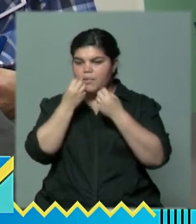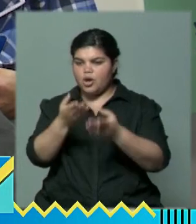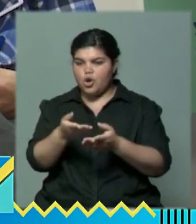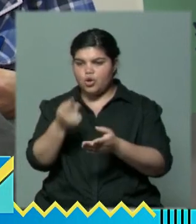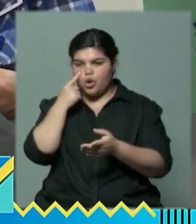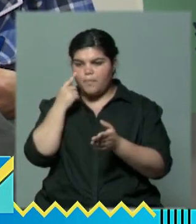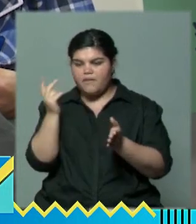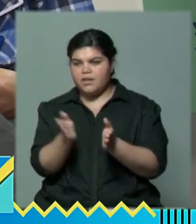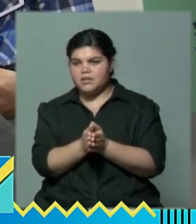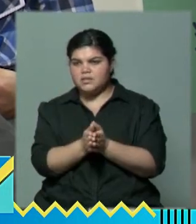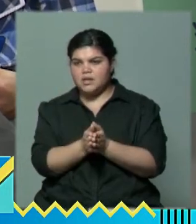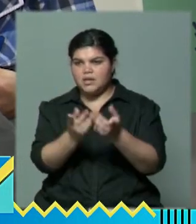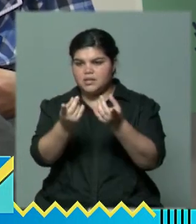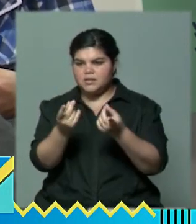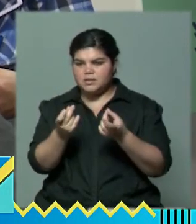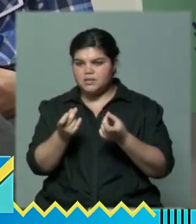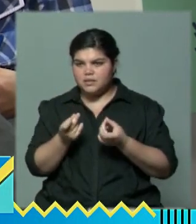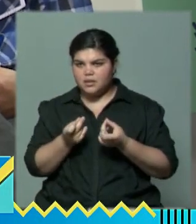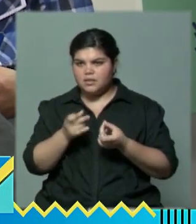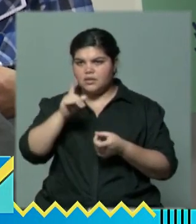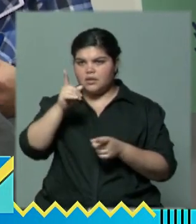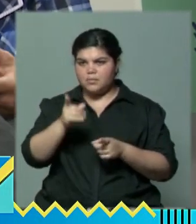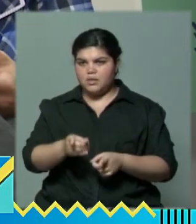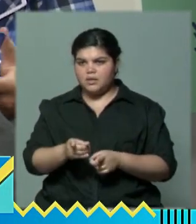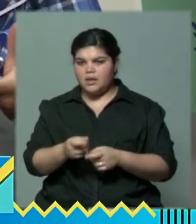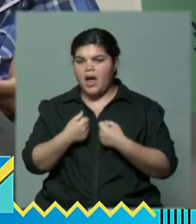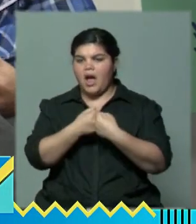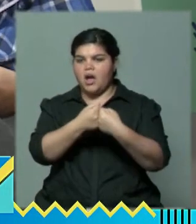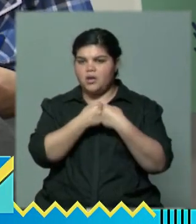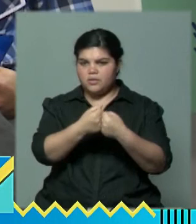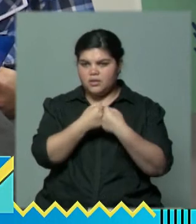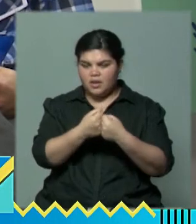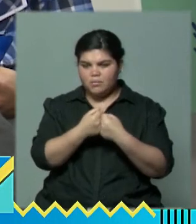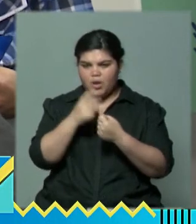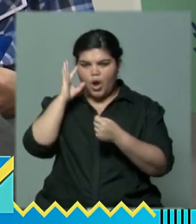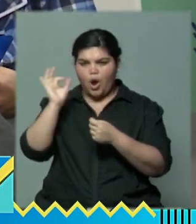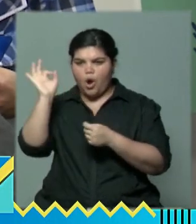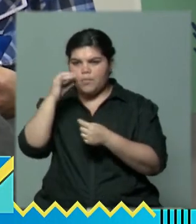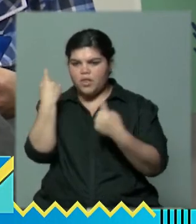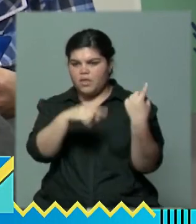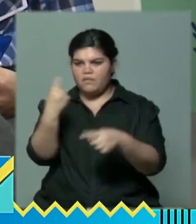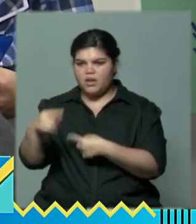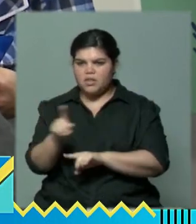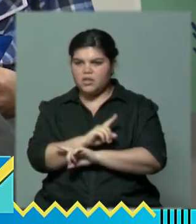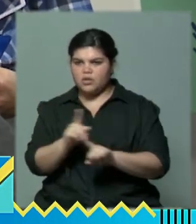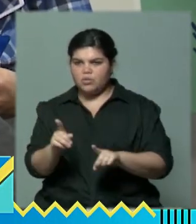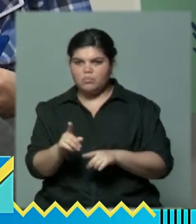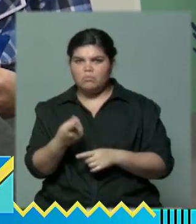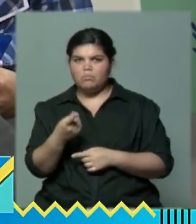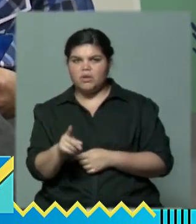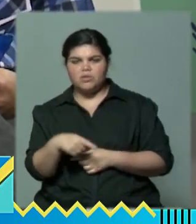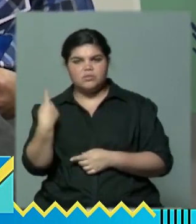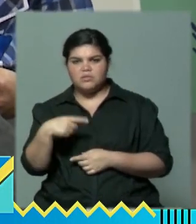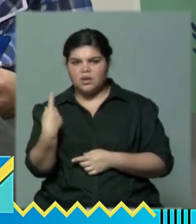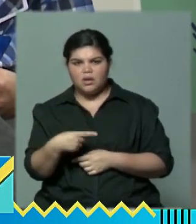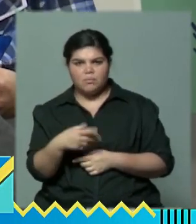todos, deberíamos de coincidir y no discernir ni estar en desacuerdo. Sin embargo, siempre se ha generado